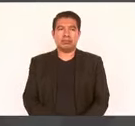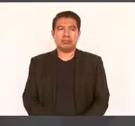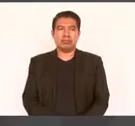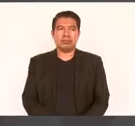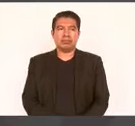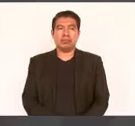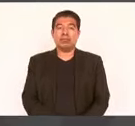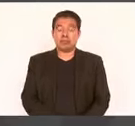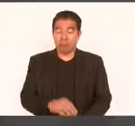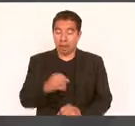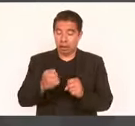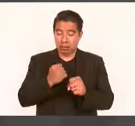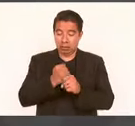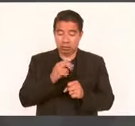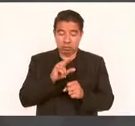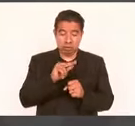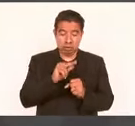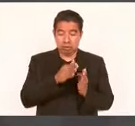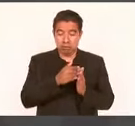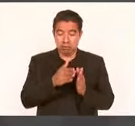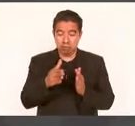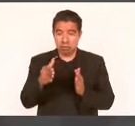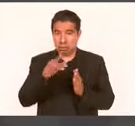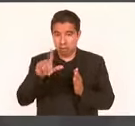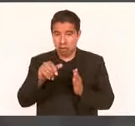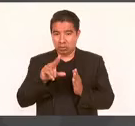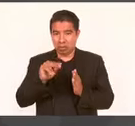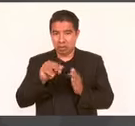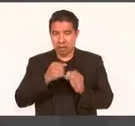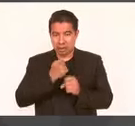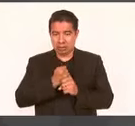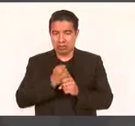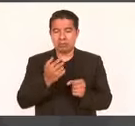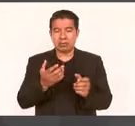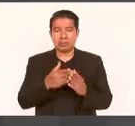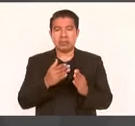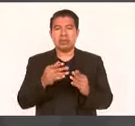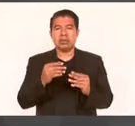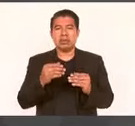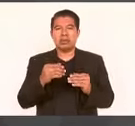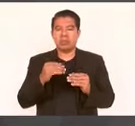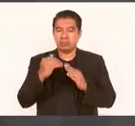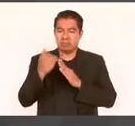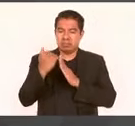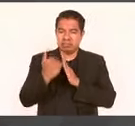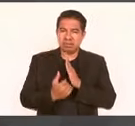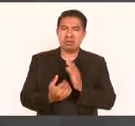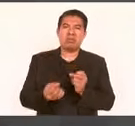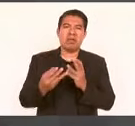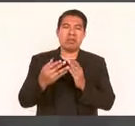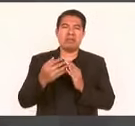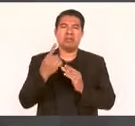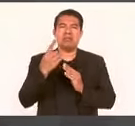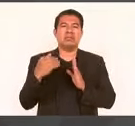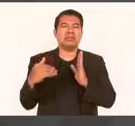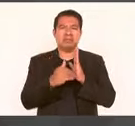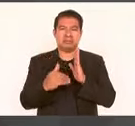80 años después ya la población apenas era de 1 millón de